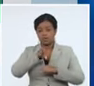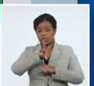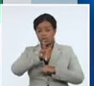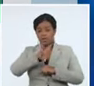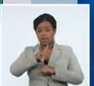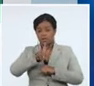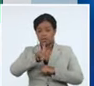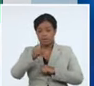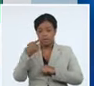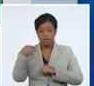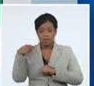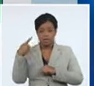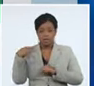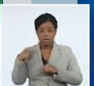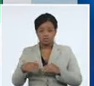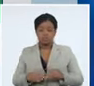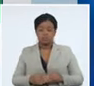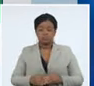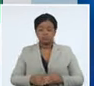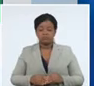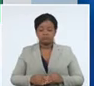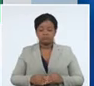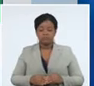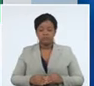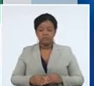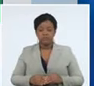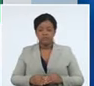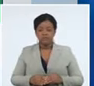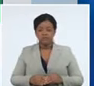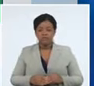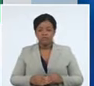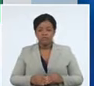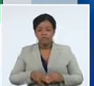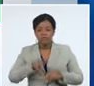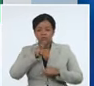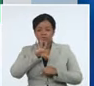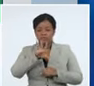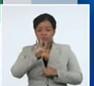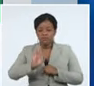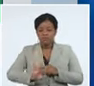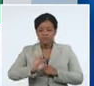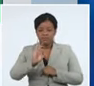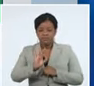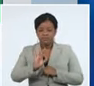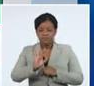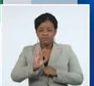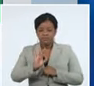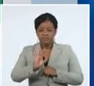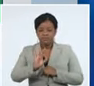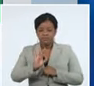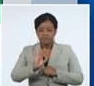329 ayer, que es el 25% de todos los casos que se diagnosticaron